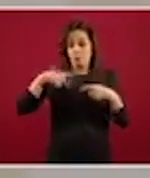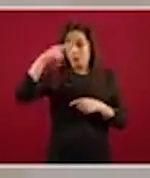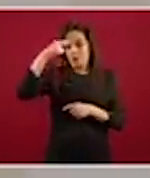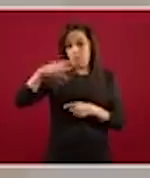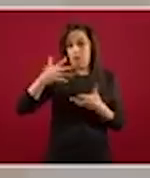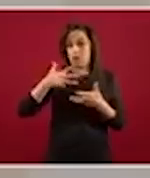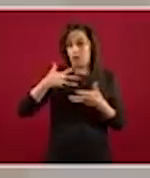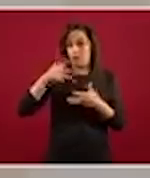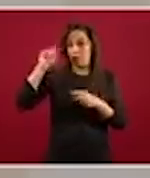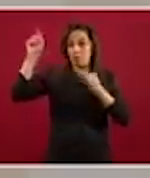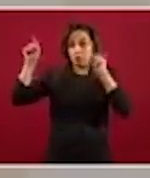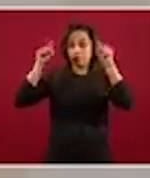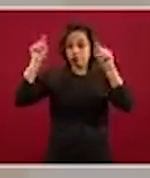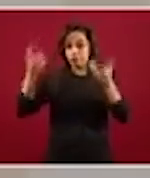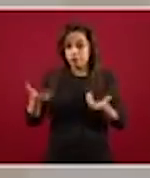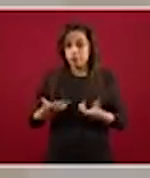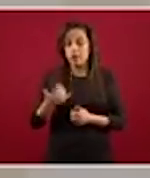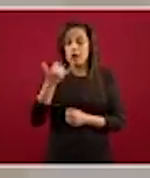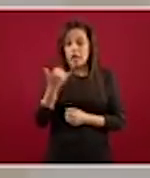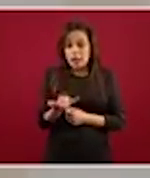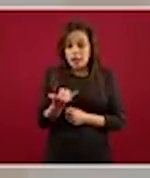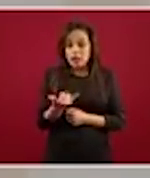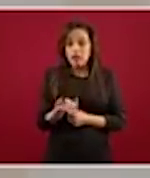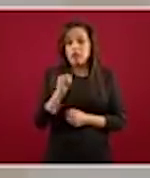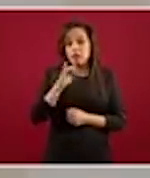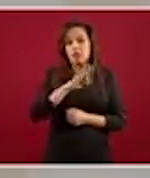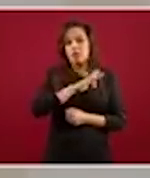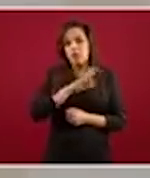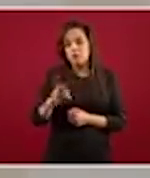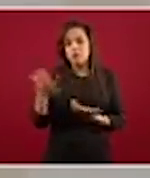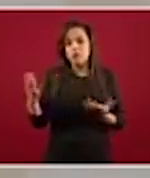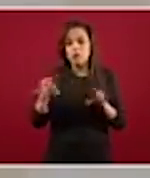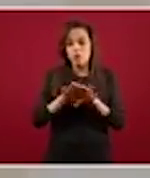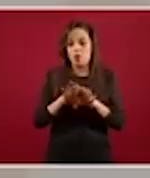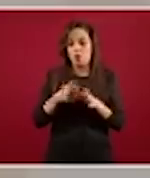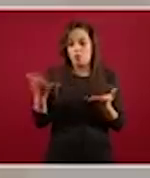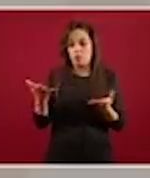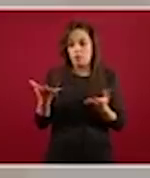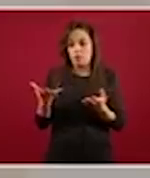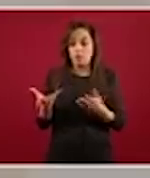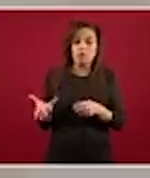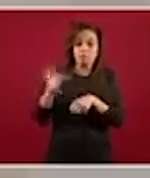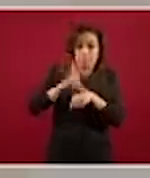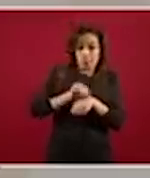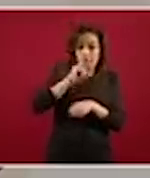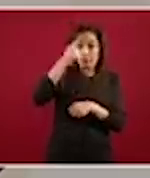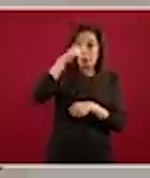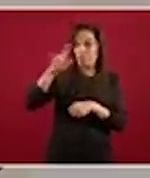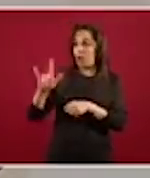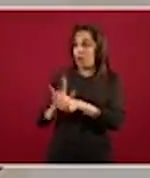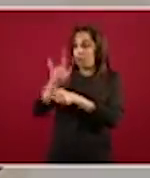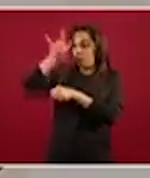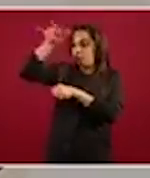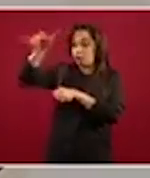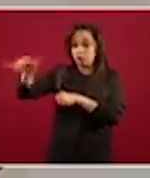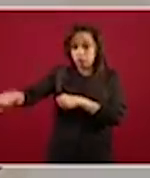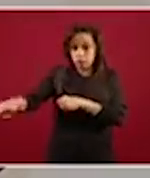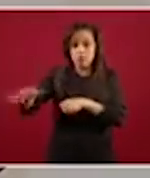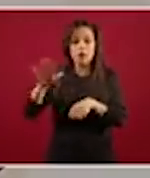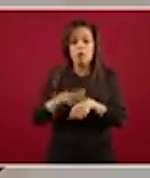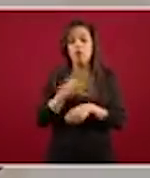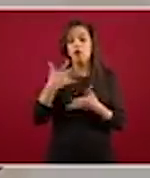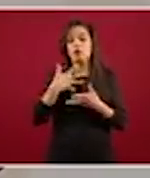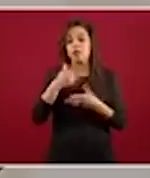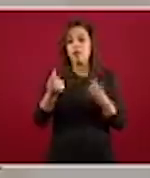Y desde luego, si podemos técnicamente tener la autorización para aterrizar, porque hay países que nos han dicho que no, por